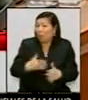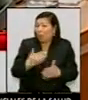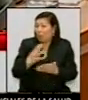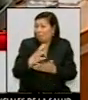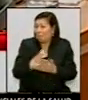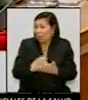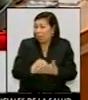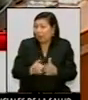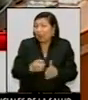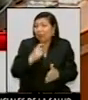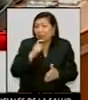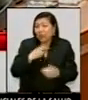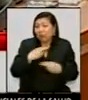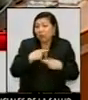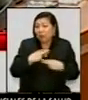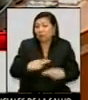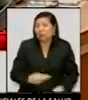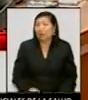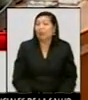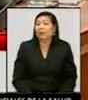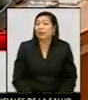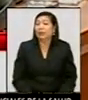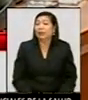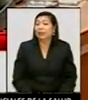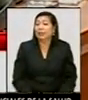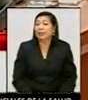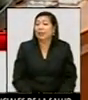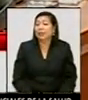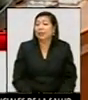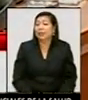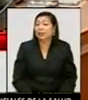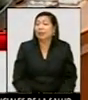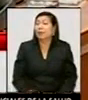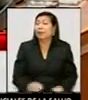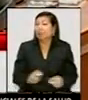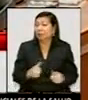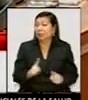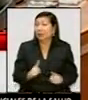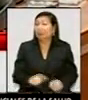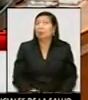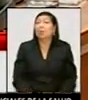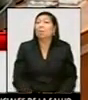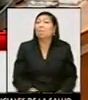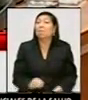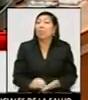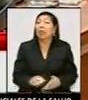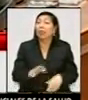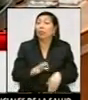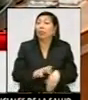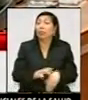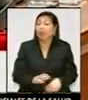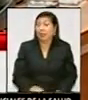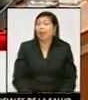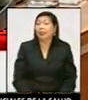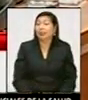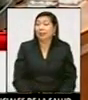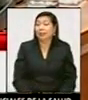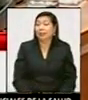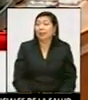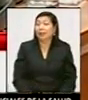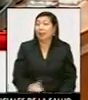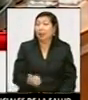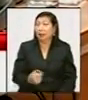disminuir la brecha de recursos humanos y que va a permitir que se atiendan a más pacientes. Hay que recordar que